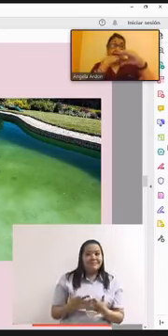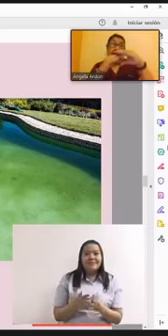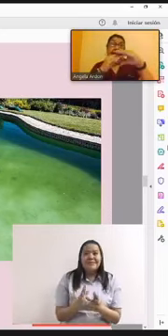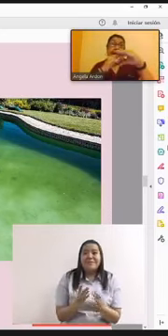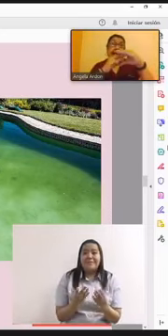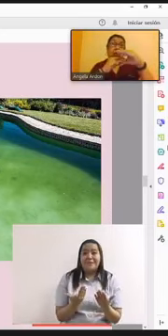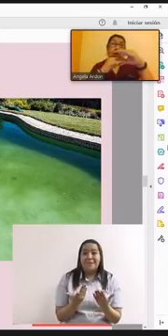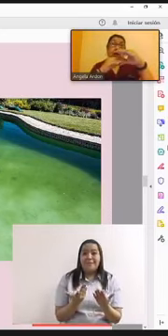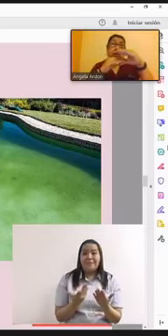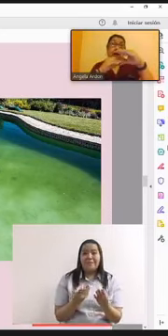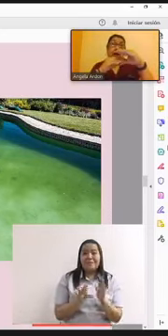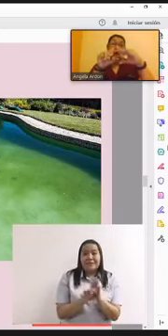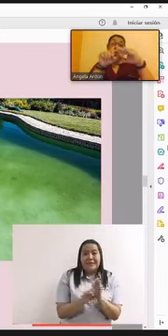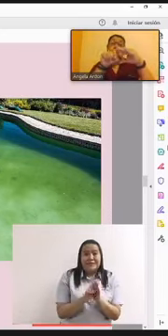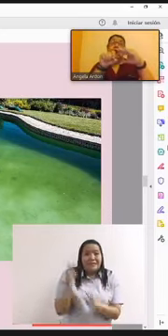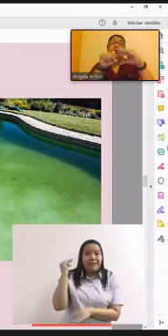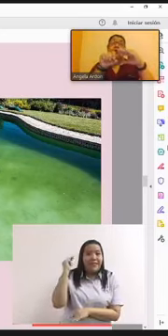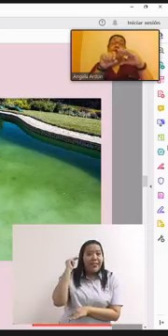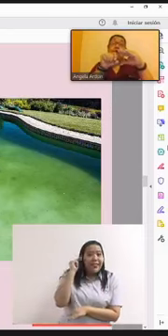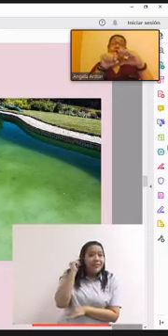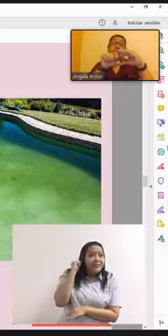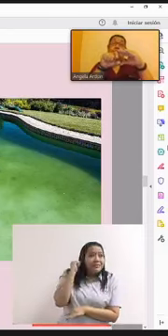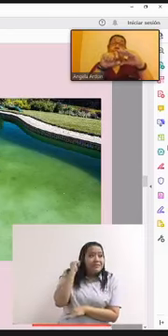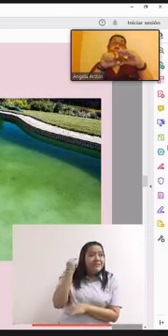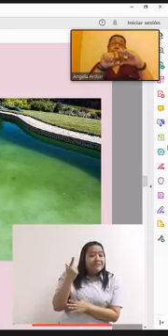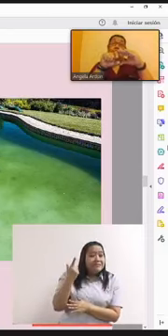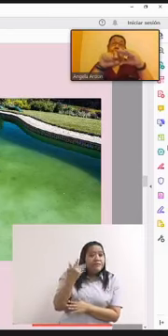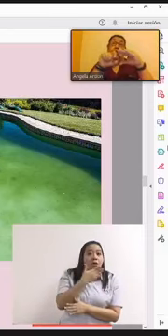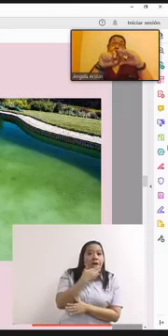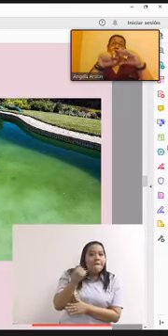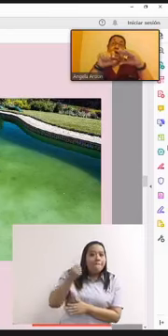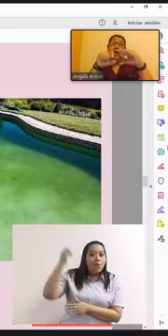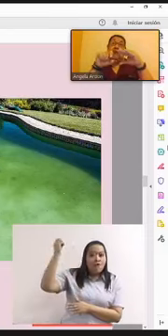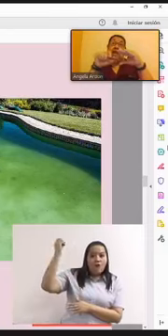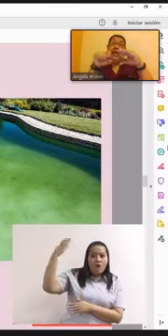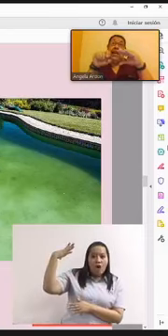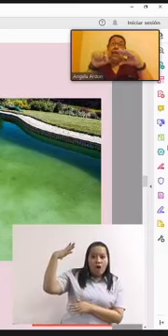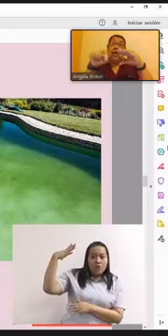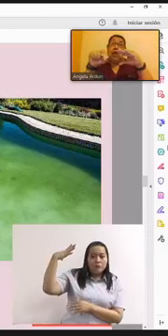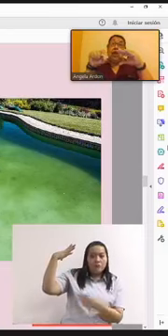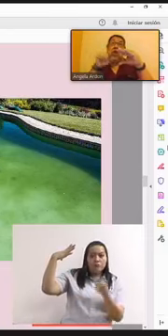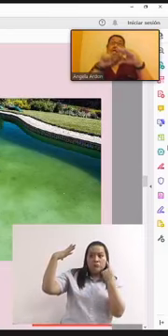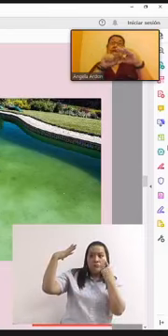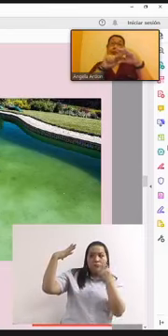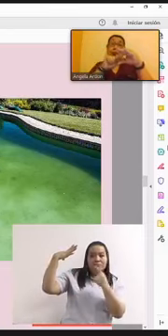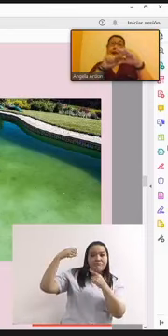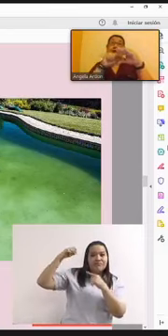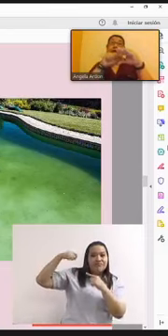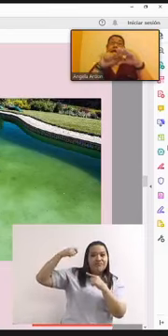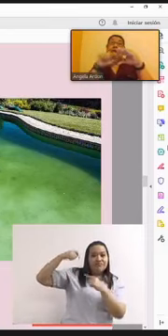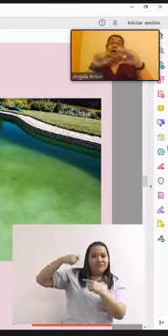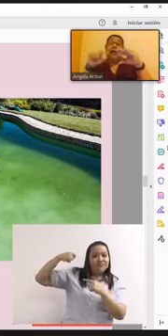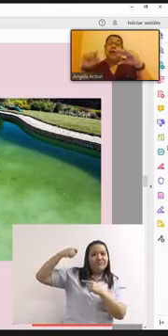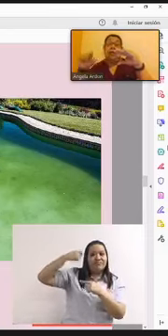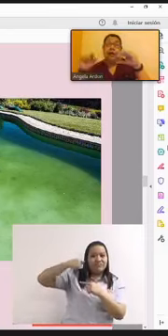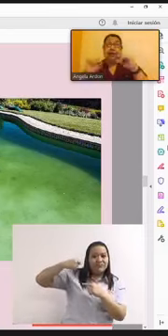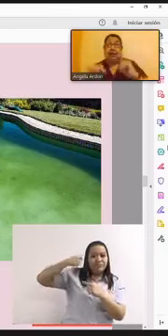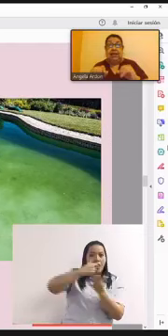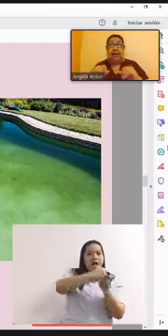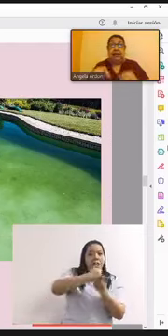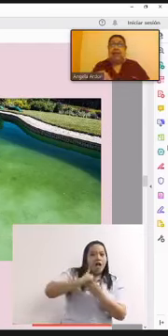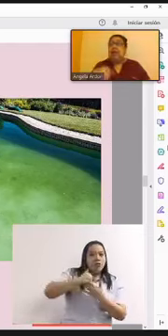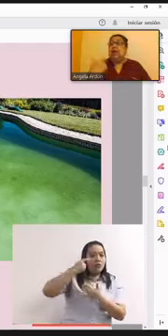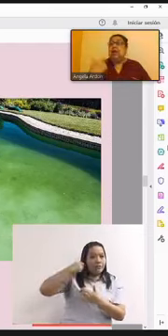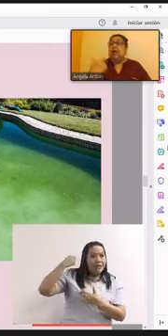usted siente que le anda un animal, ponga un foco con una luz y vaya alejándola, si fuera un animal, para que pueda